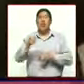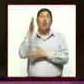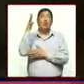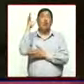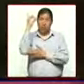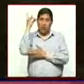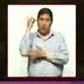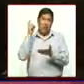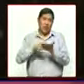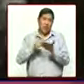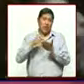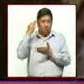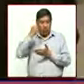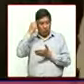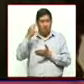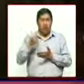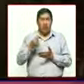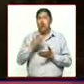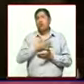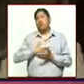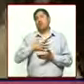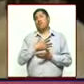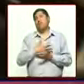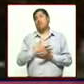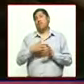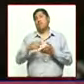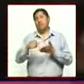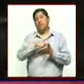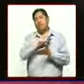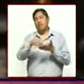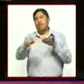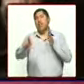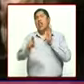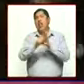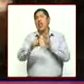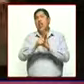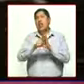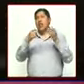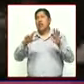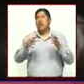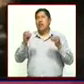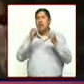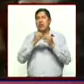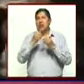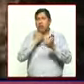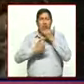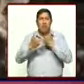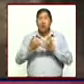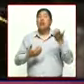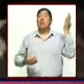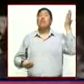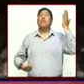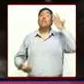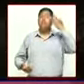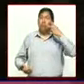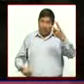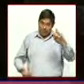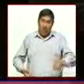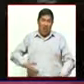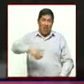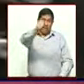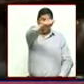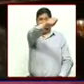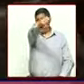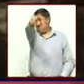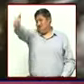boliviana, exigiendo al gobierno que por favor se abrogue las leyes, no se quiere más incendios, no solamente, y en este momento justamente estamos